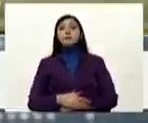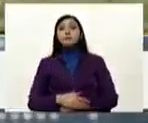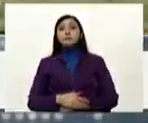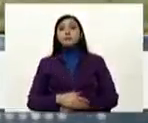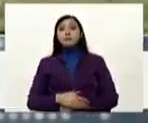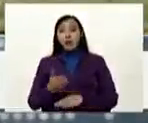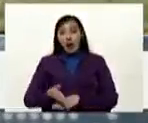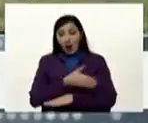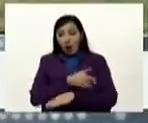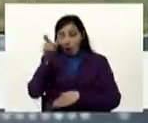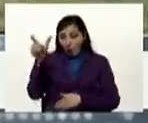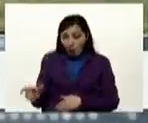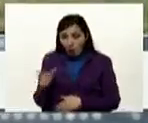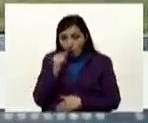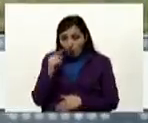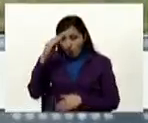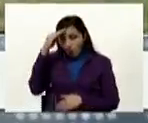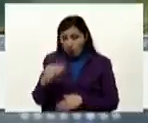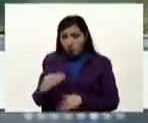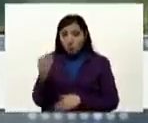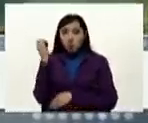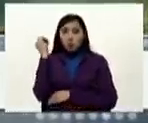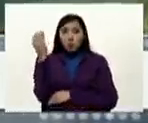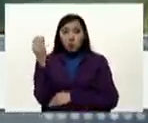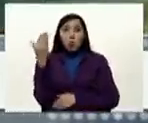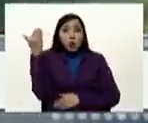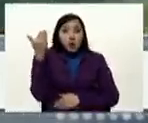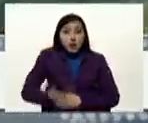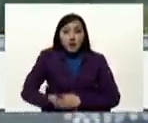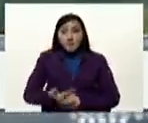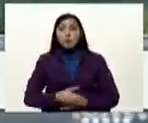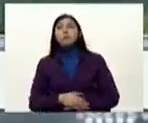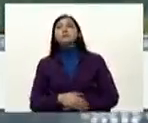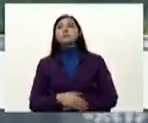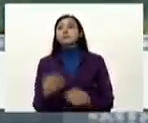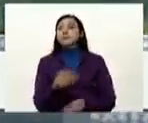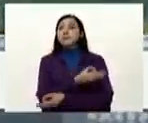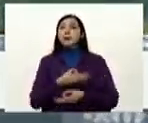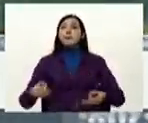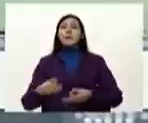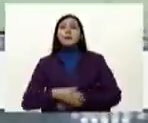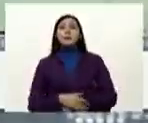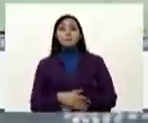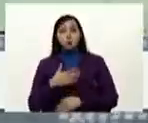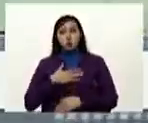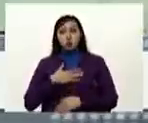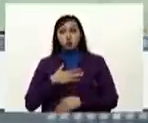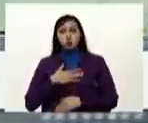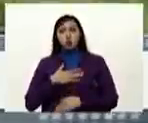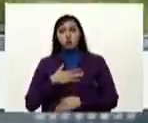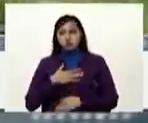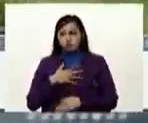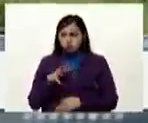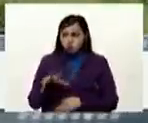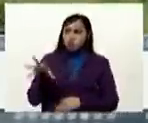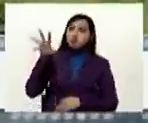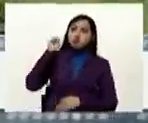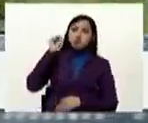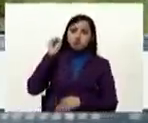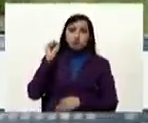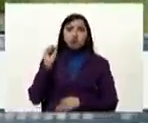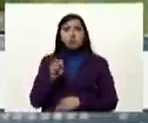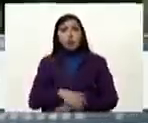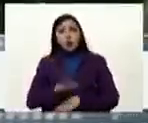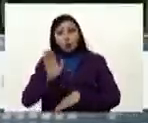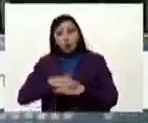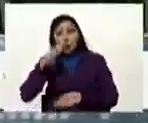el general en jefe, en su exposición, extraordinaria exposición, y yo lo recogí en mis palabras, porque la